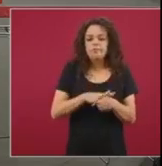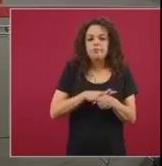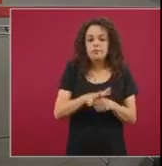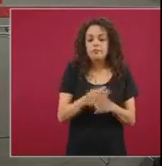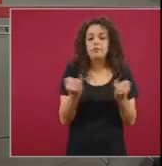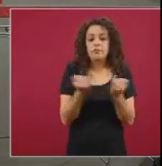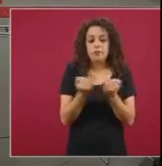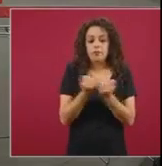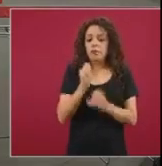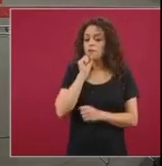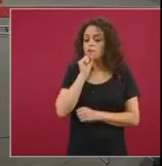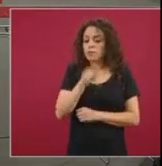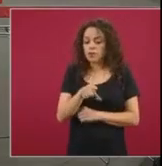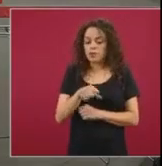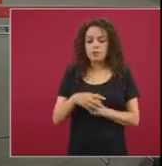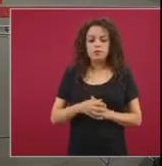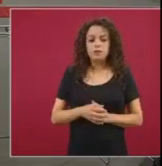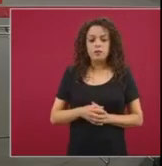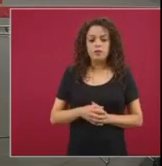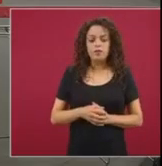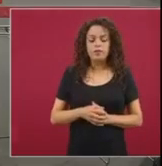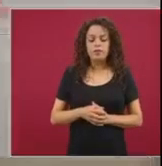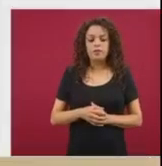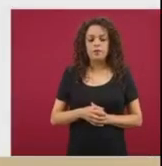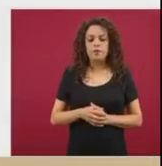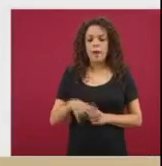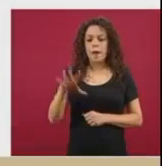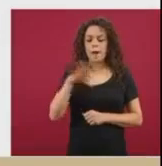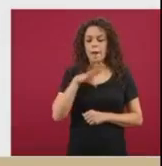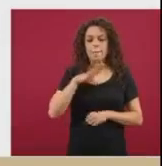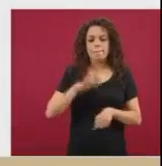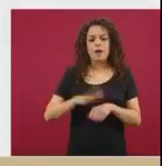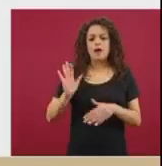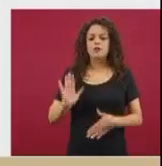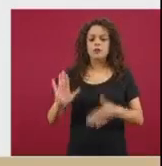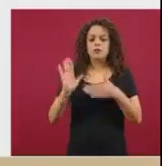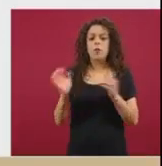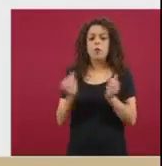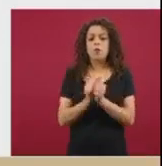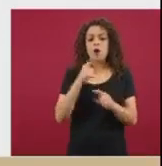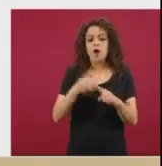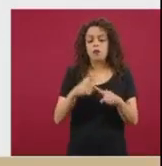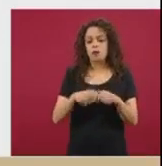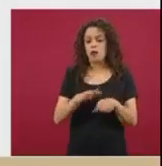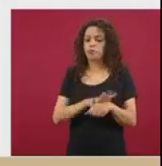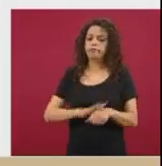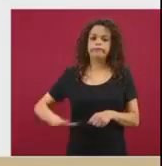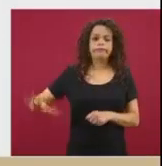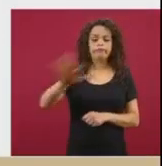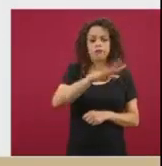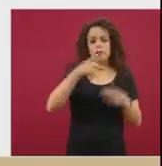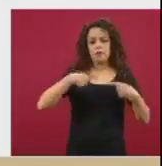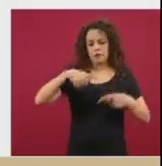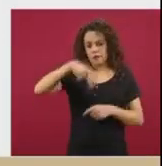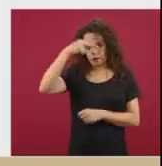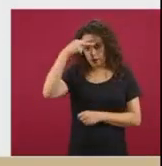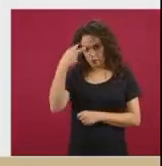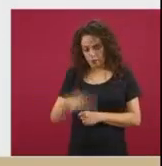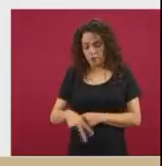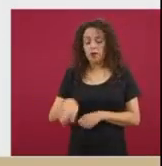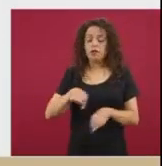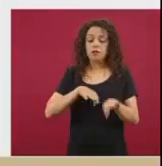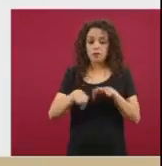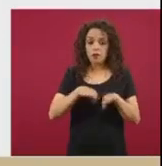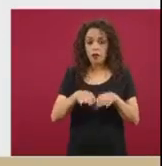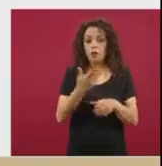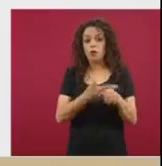tenemos compromisos internacionales, insisto, el mayor compromiso es con nuestra población mexicana, como personal de salud, y de acuerdo al código de ética,